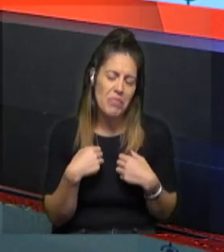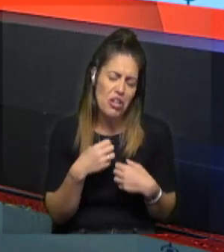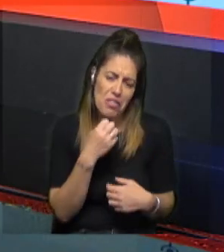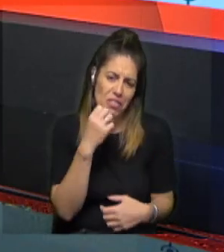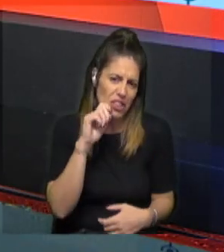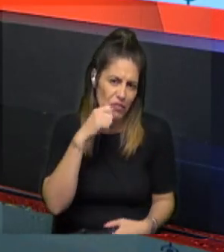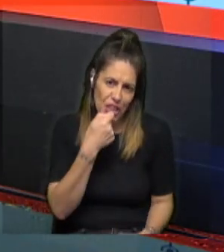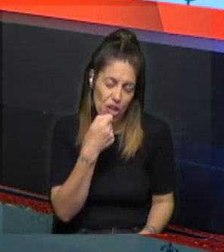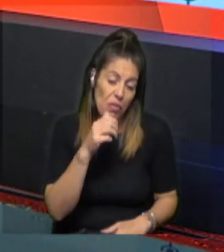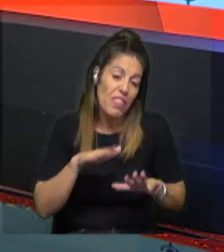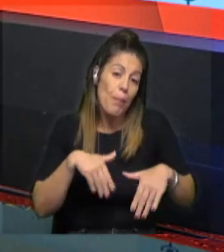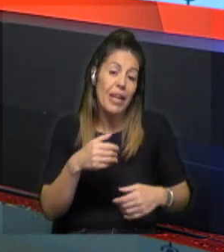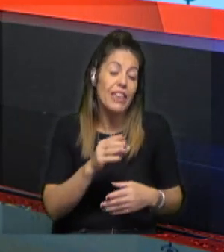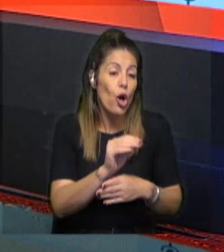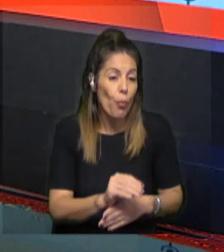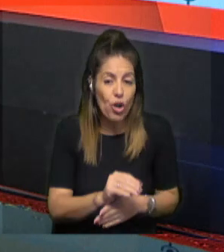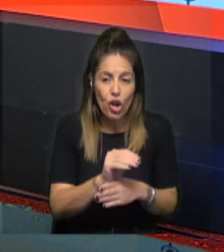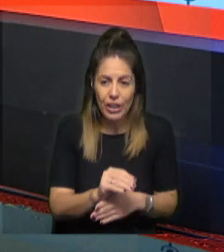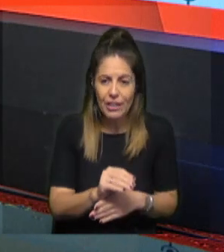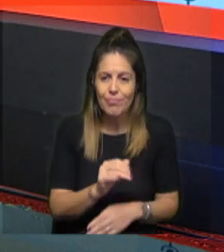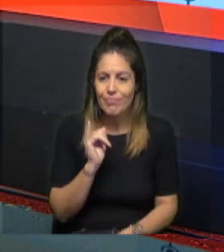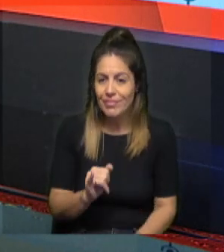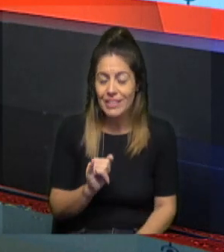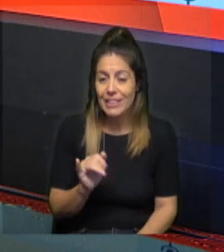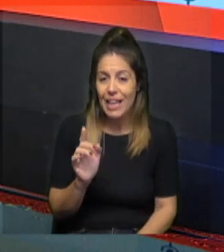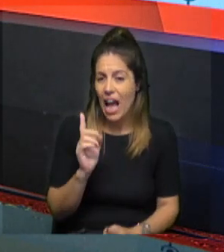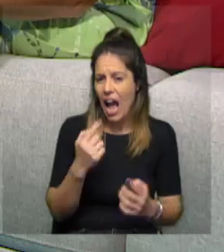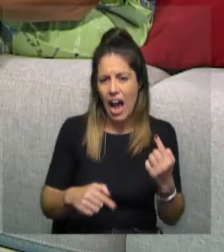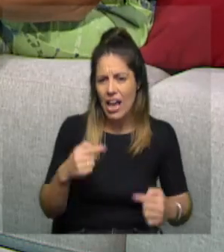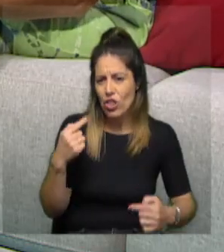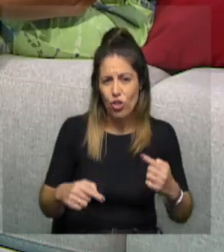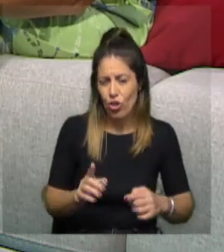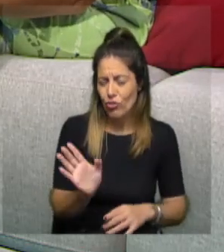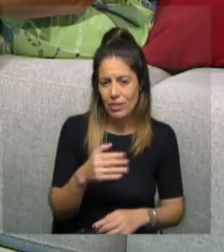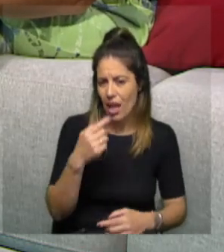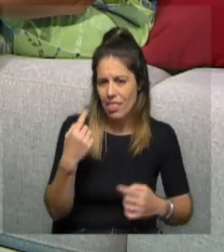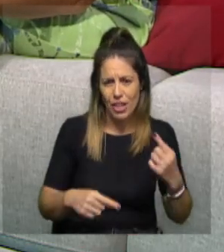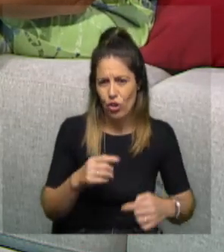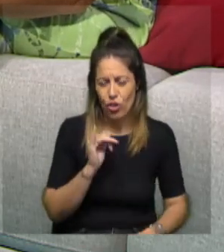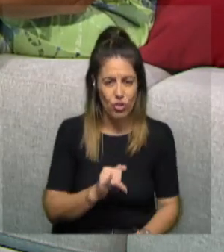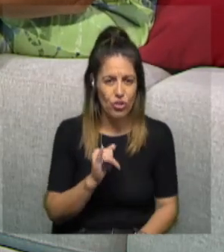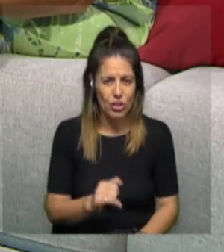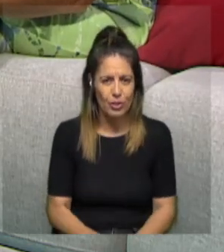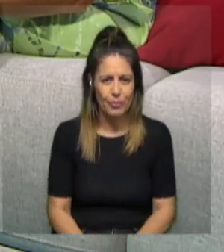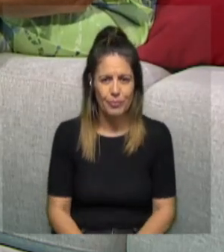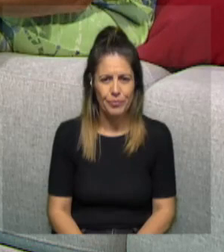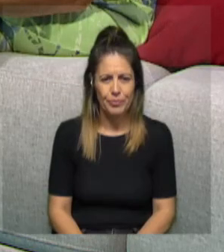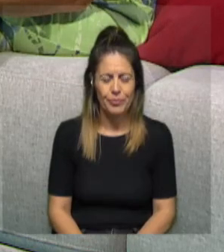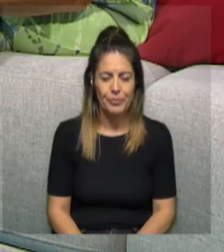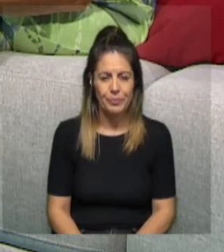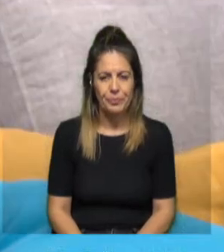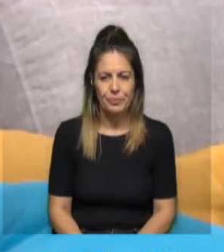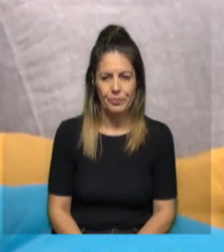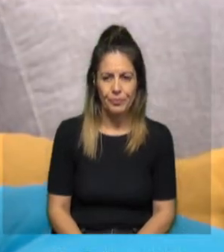escribes. Sí, o sea, hay de todo como en botique. ¿Botica, eh? Botica. Como botica. En botica. No, botica. Botica. Como en